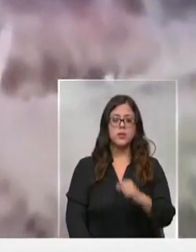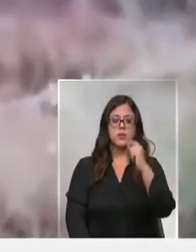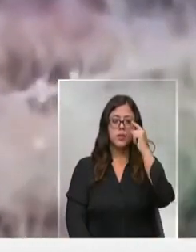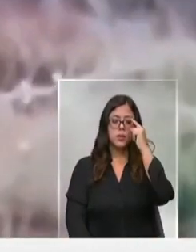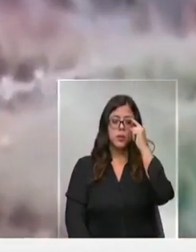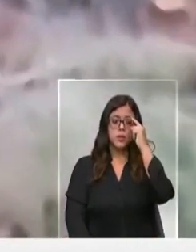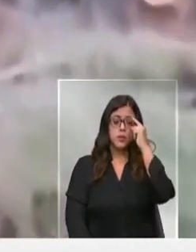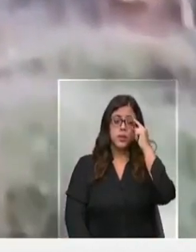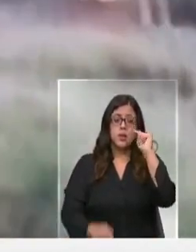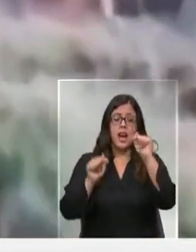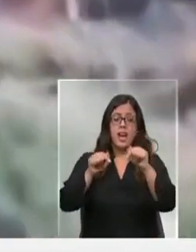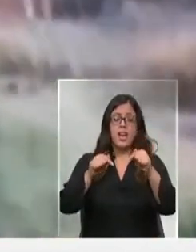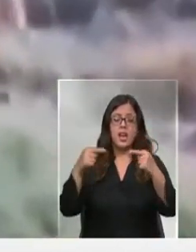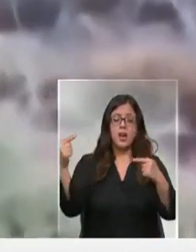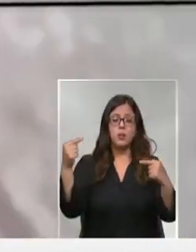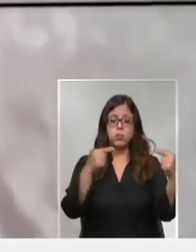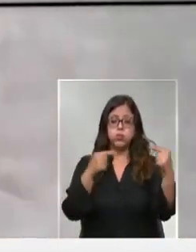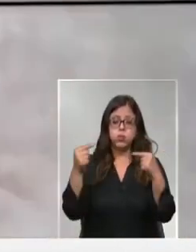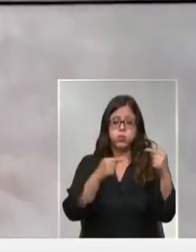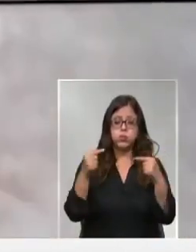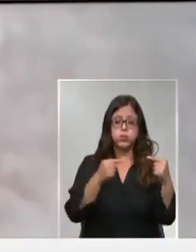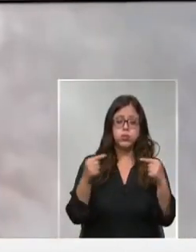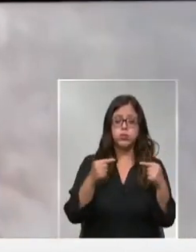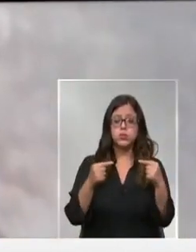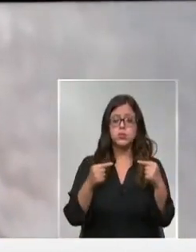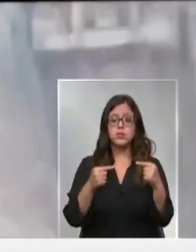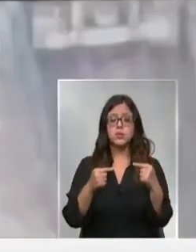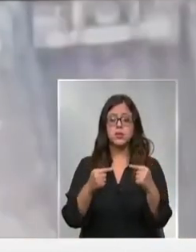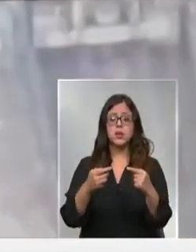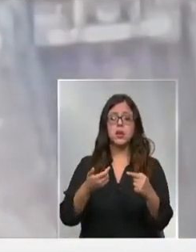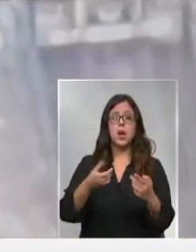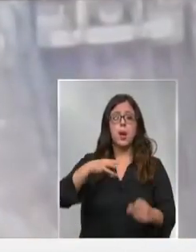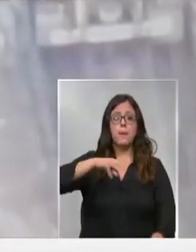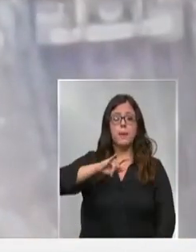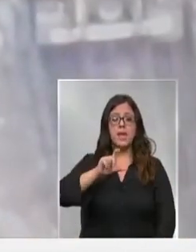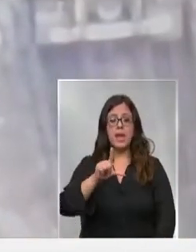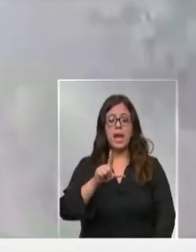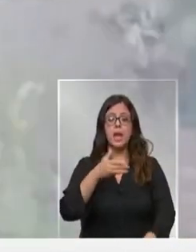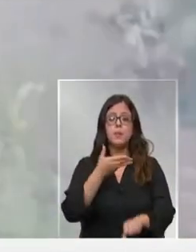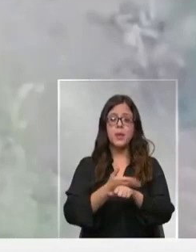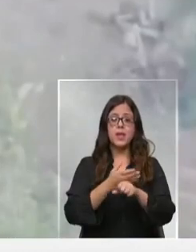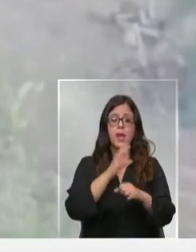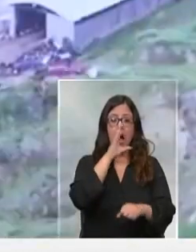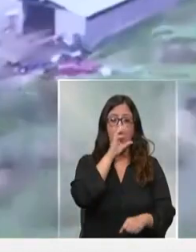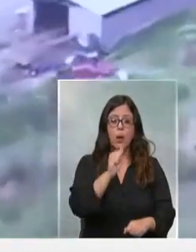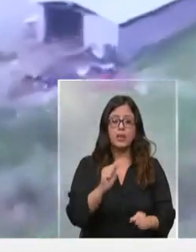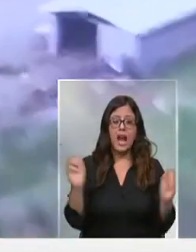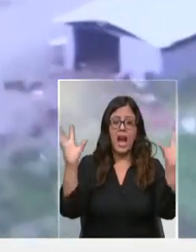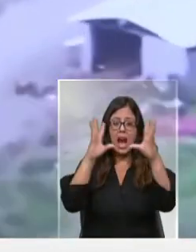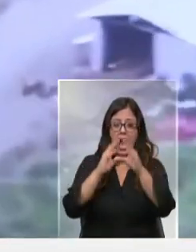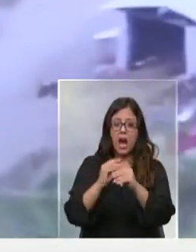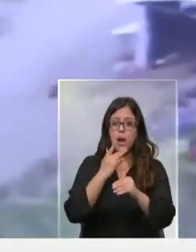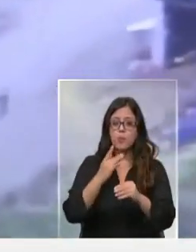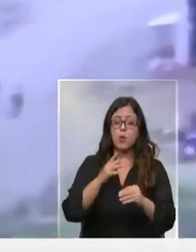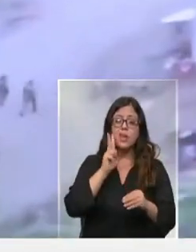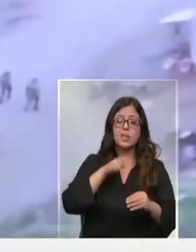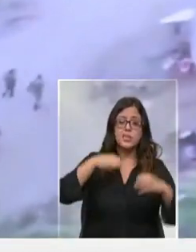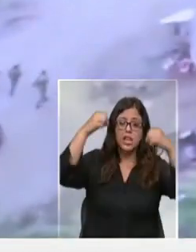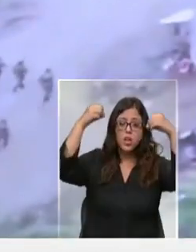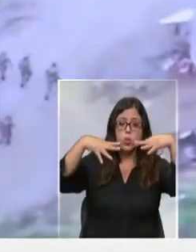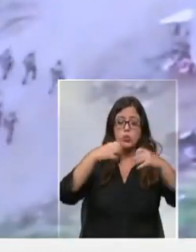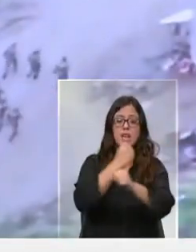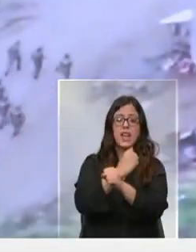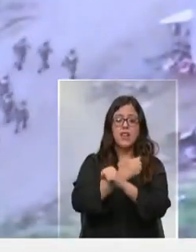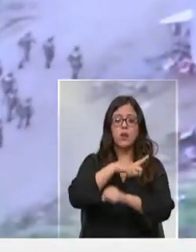Ante el enfrentamiento entre su gente y la policía, Miguel da la orden de aguantar hasta la noche, porque sin luz carabineros